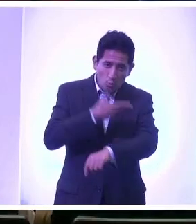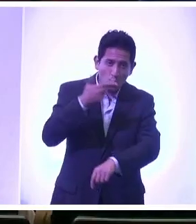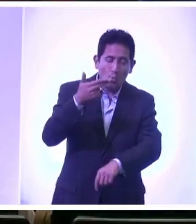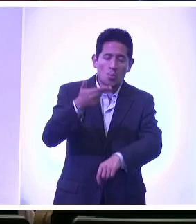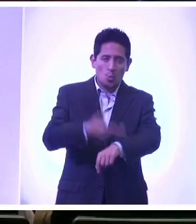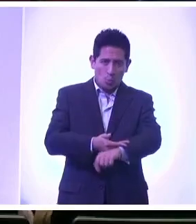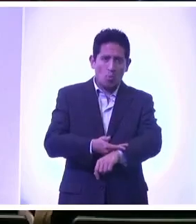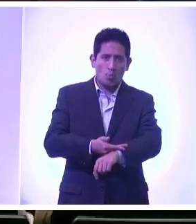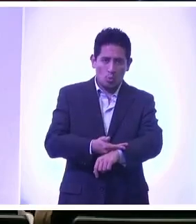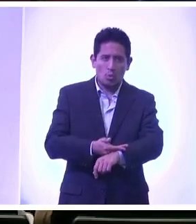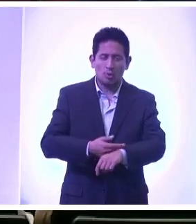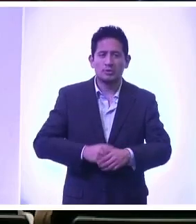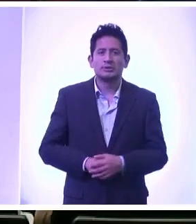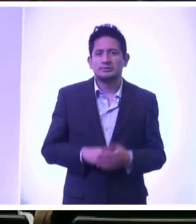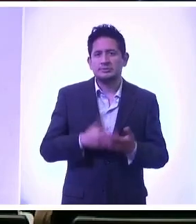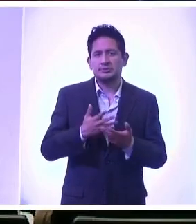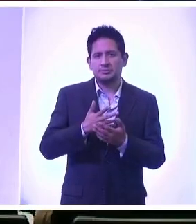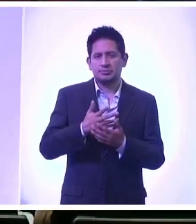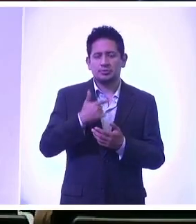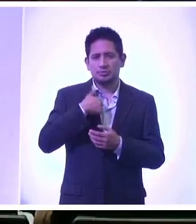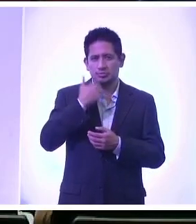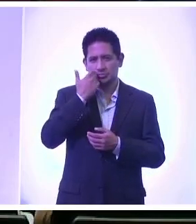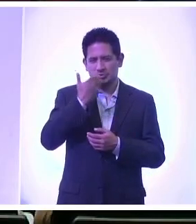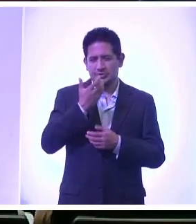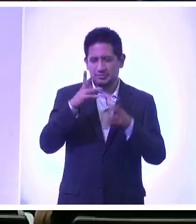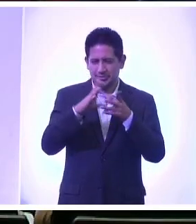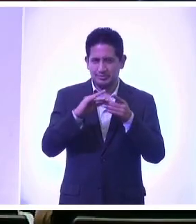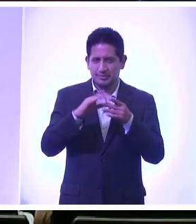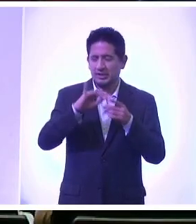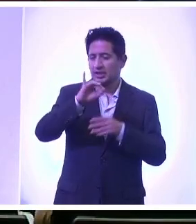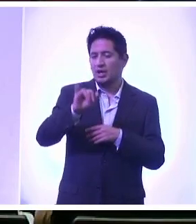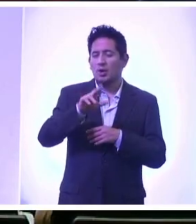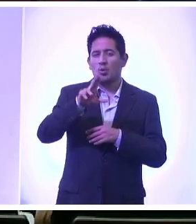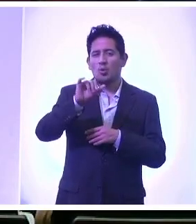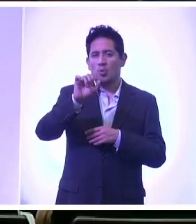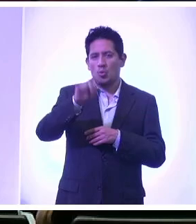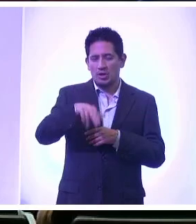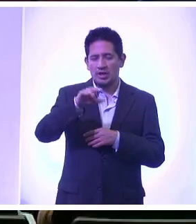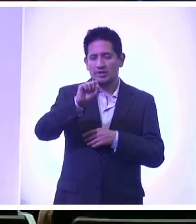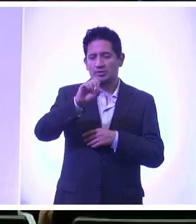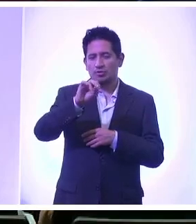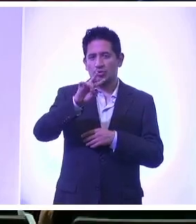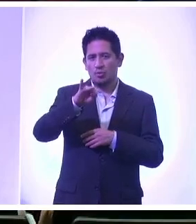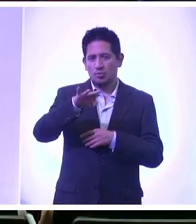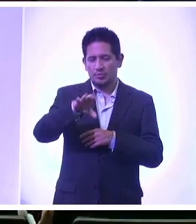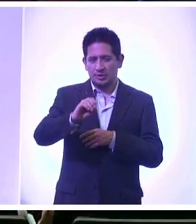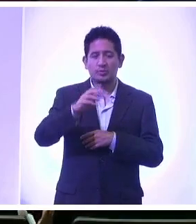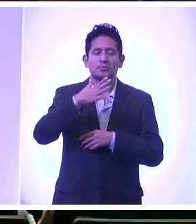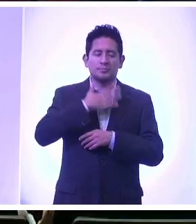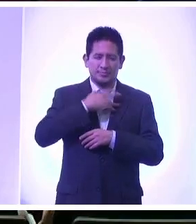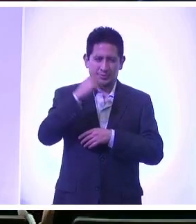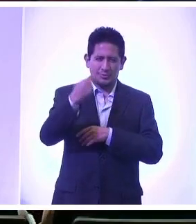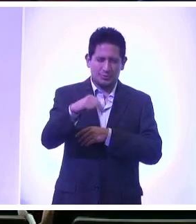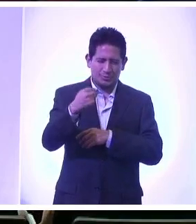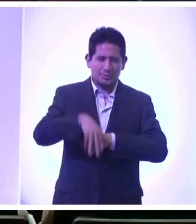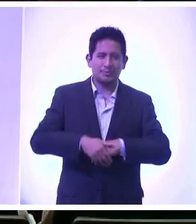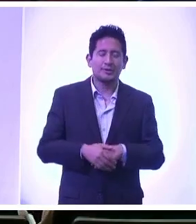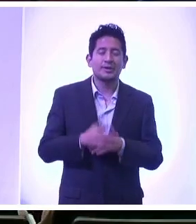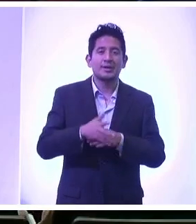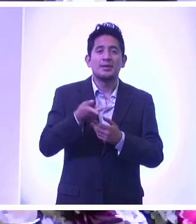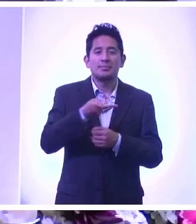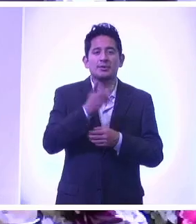extenso voy a tratar de recortarlo Mi nombre es Julián sobrino y de lo que me interesa hoy platicarles es de esta visión que tenemos los